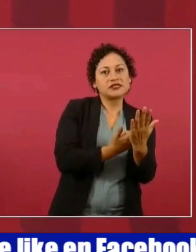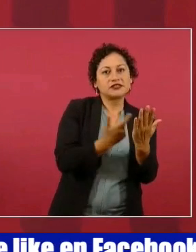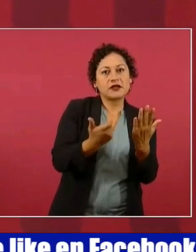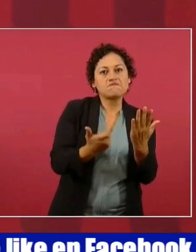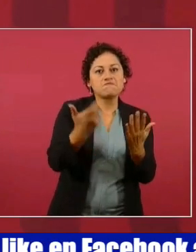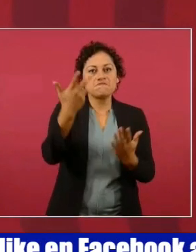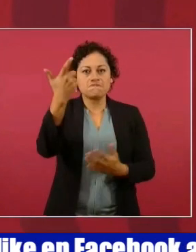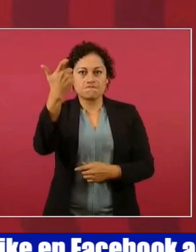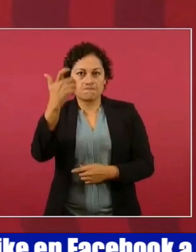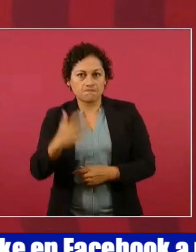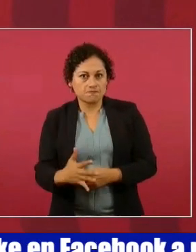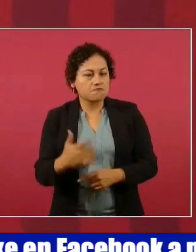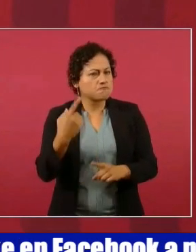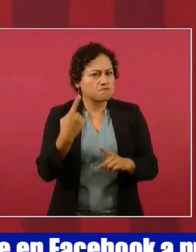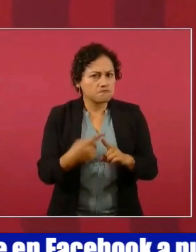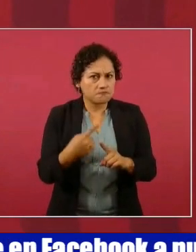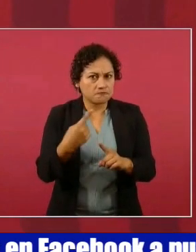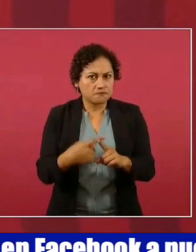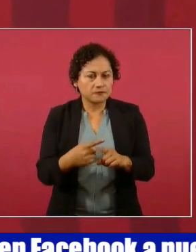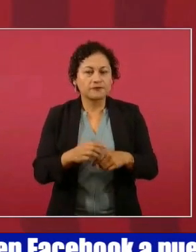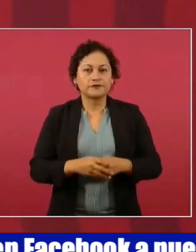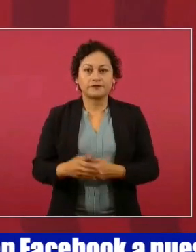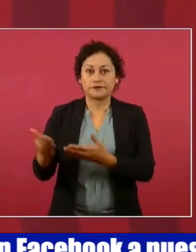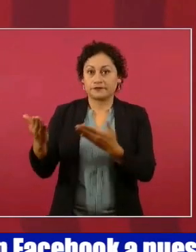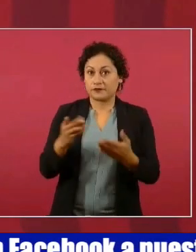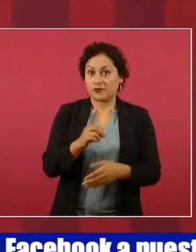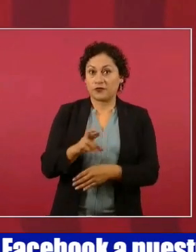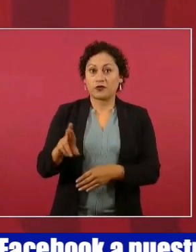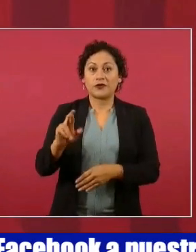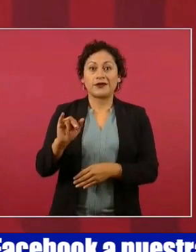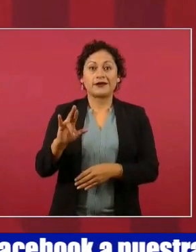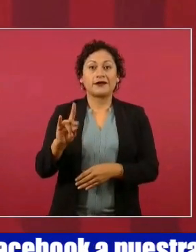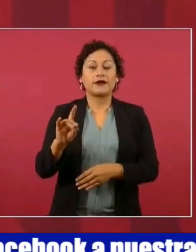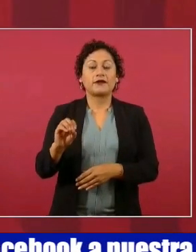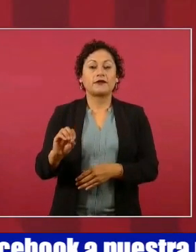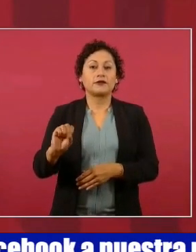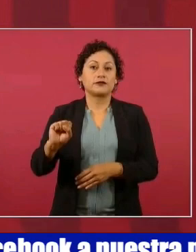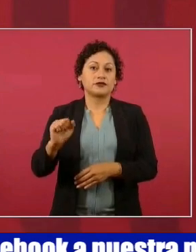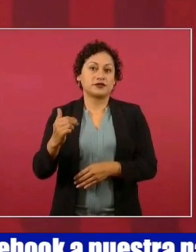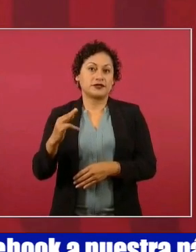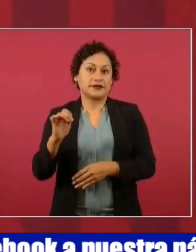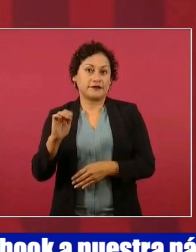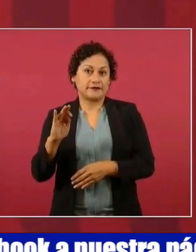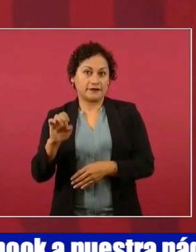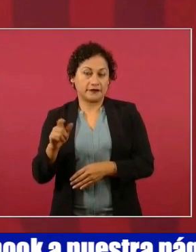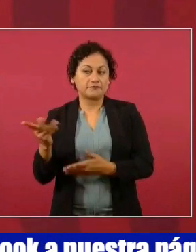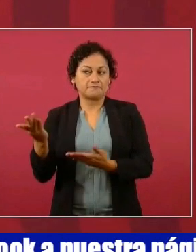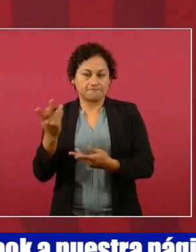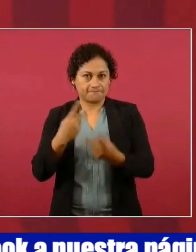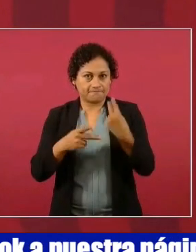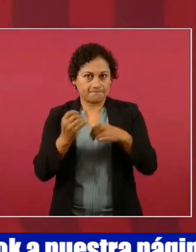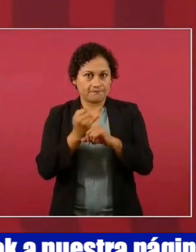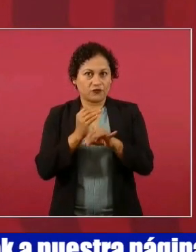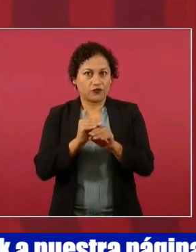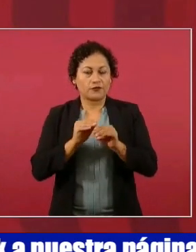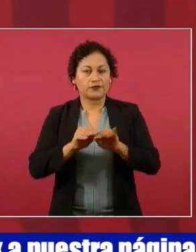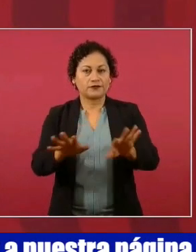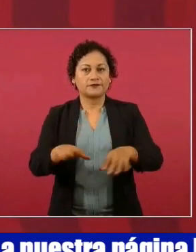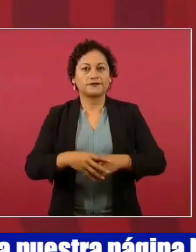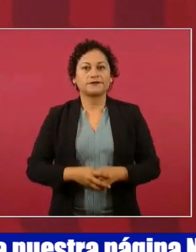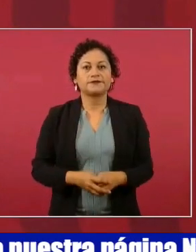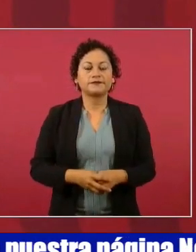gobernador de aquel entonces, Arturo Romo Gutiérrez, el secretario de Gobernación de aquel entonces, Francisco Labastida, junto